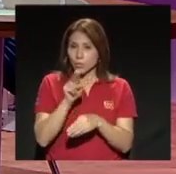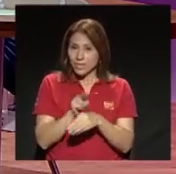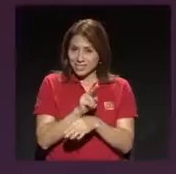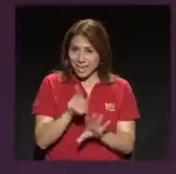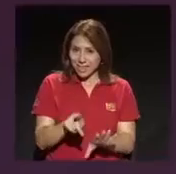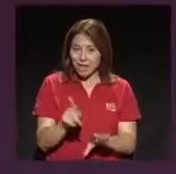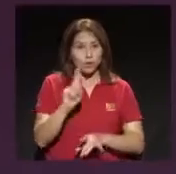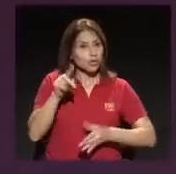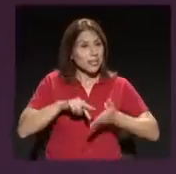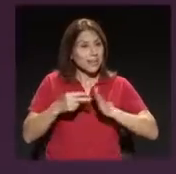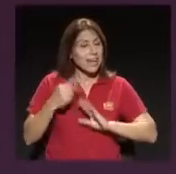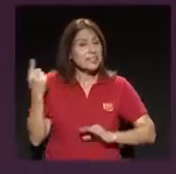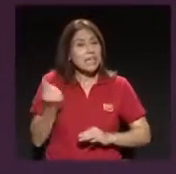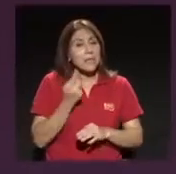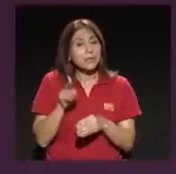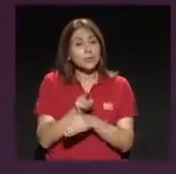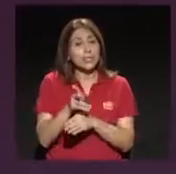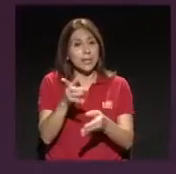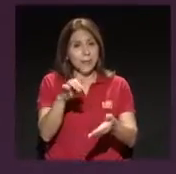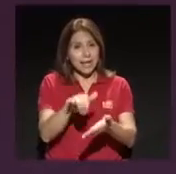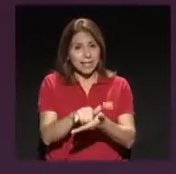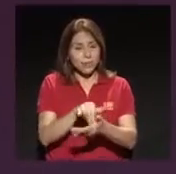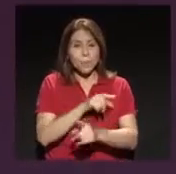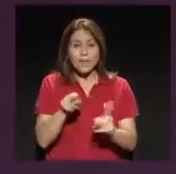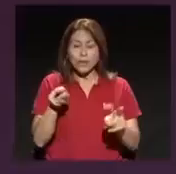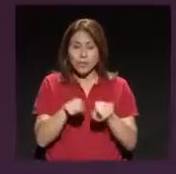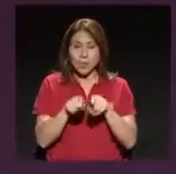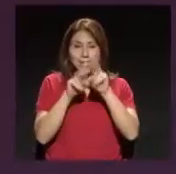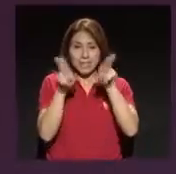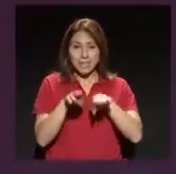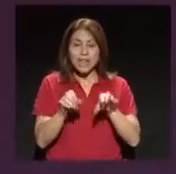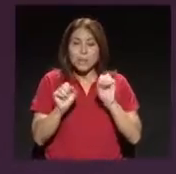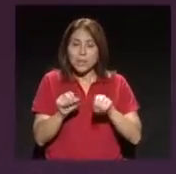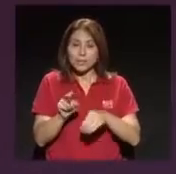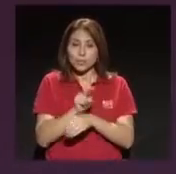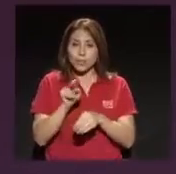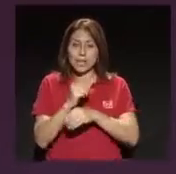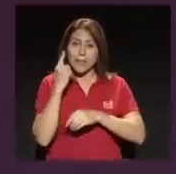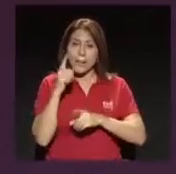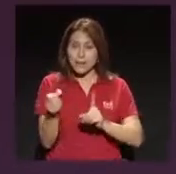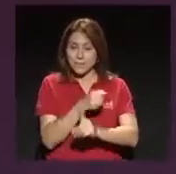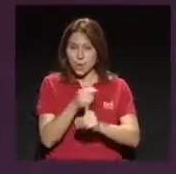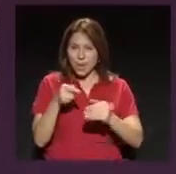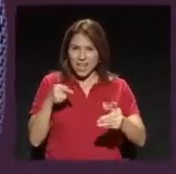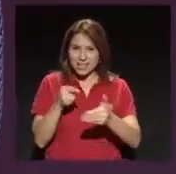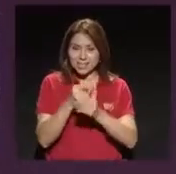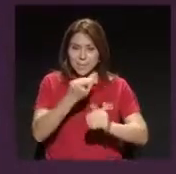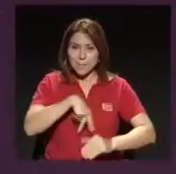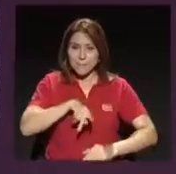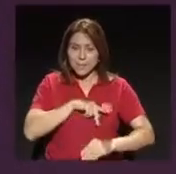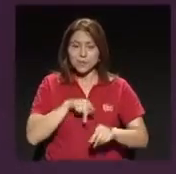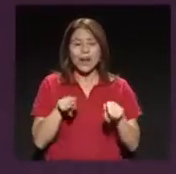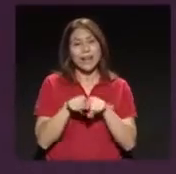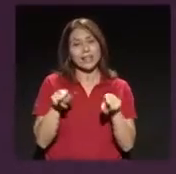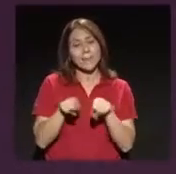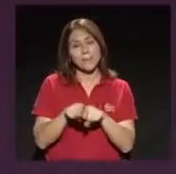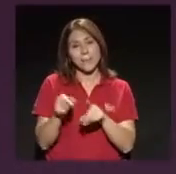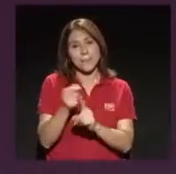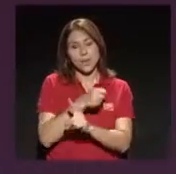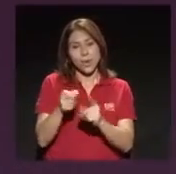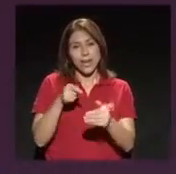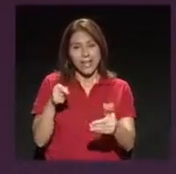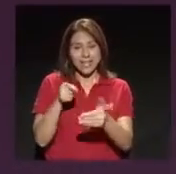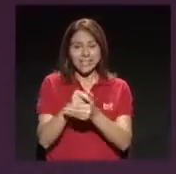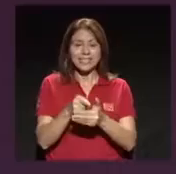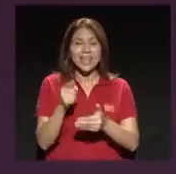no es que siempre se utiliza, pero puede ser utilizada para la violencia más personal y también para la violencia, digamos, más de las